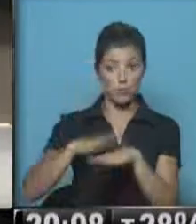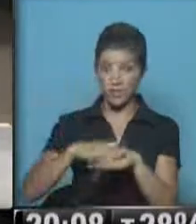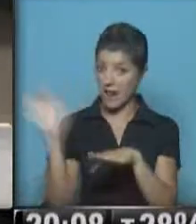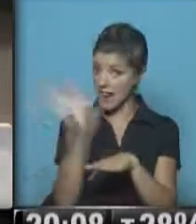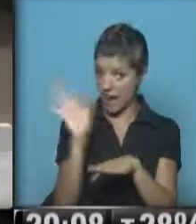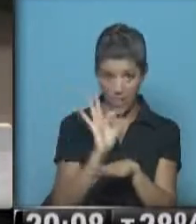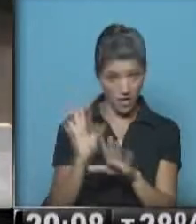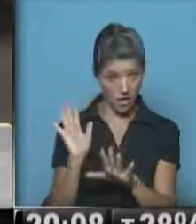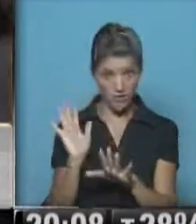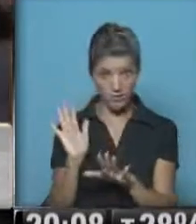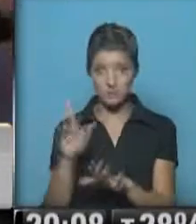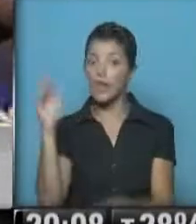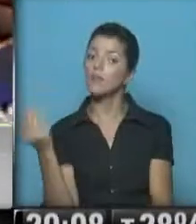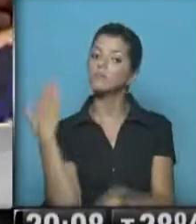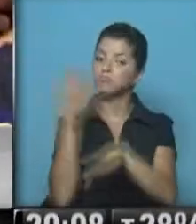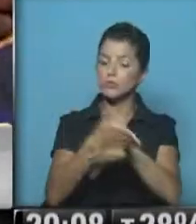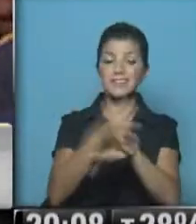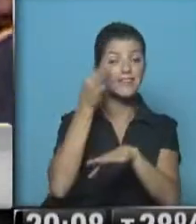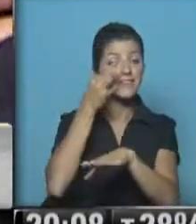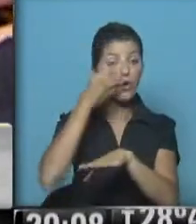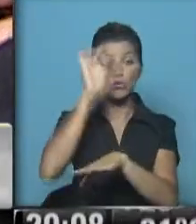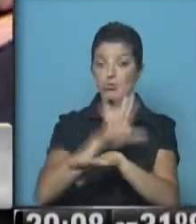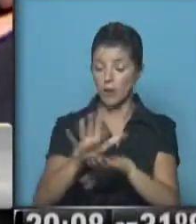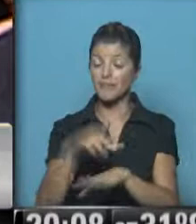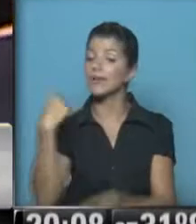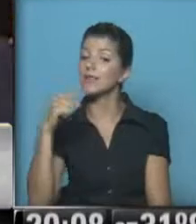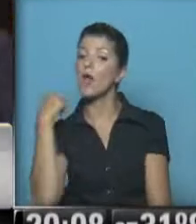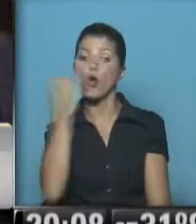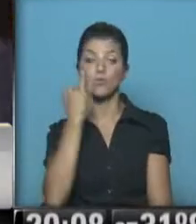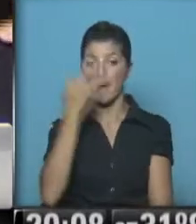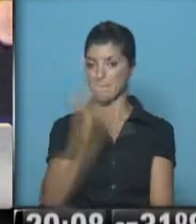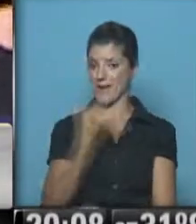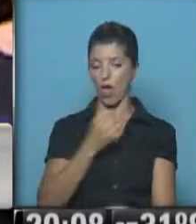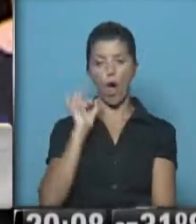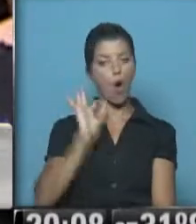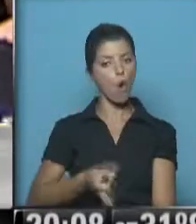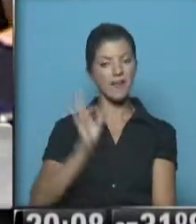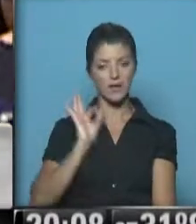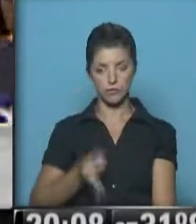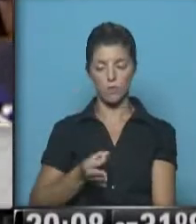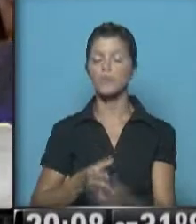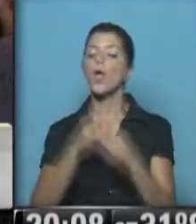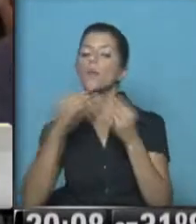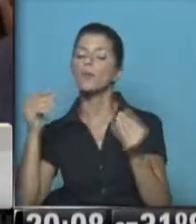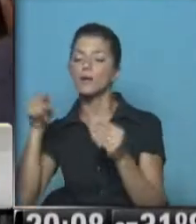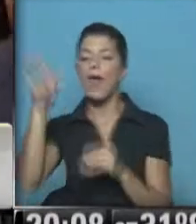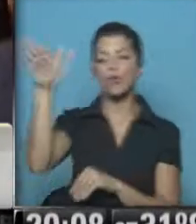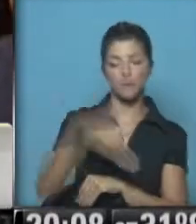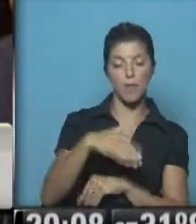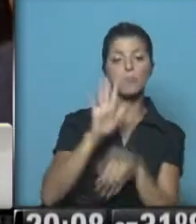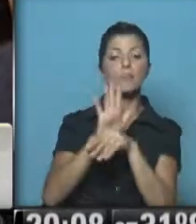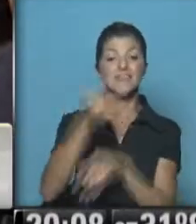nada y tiene la obligación de decir la verdad. ¿Por qué llega Estiuso a estar citado como